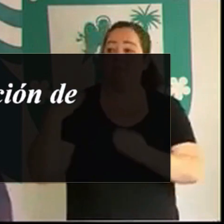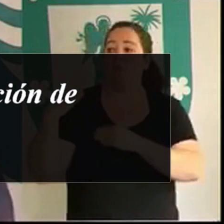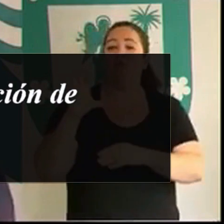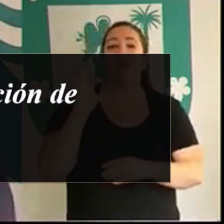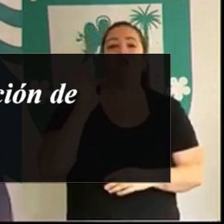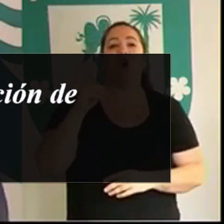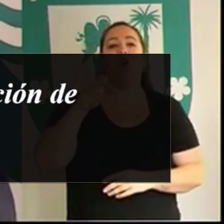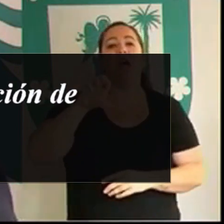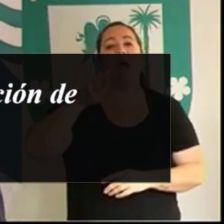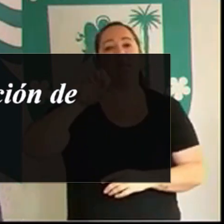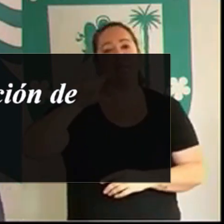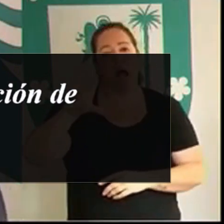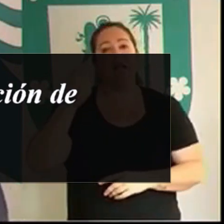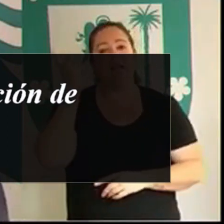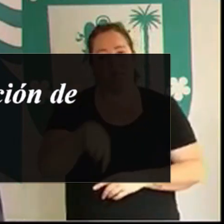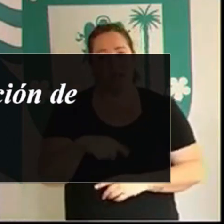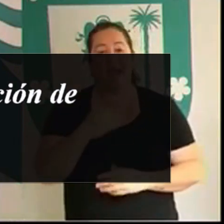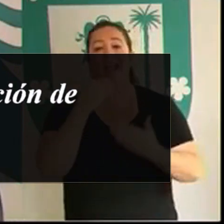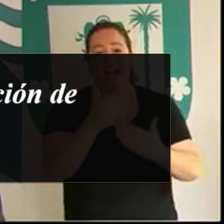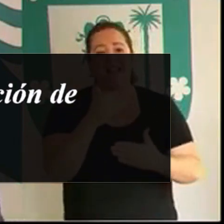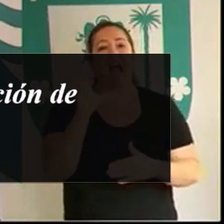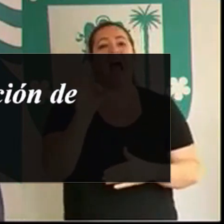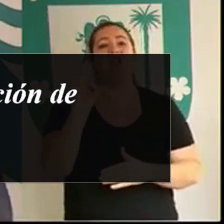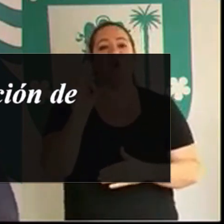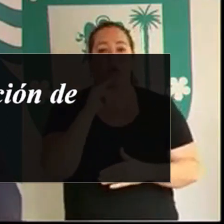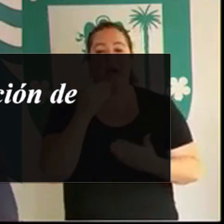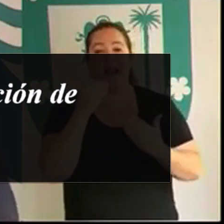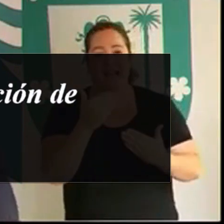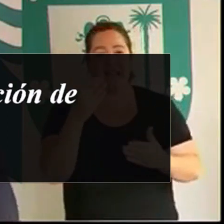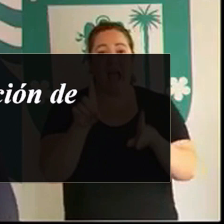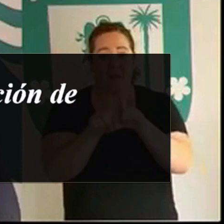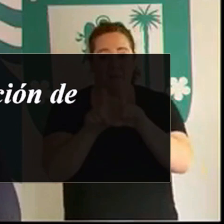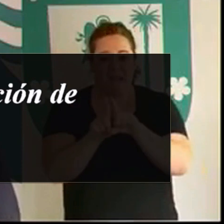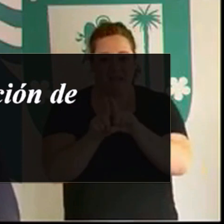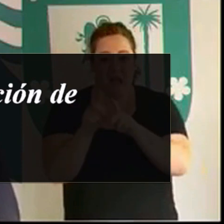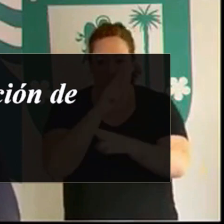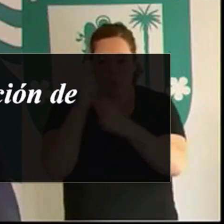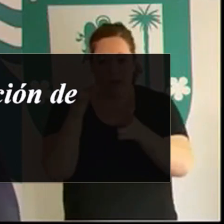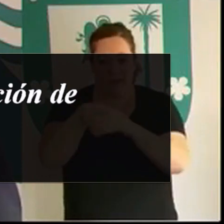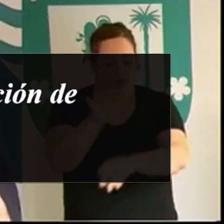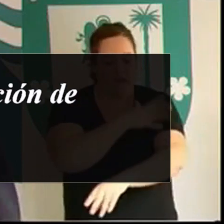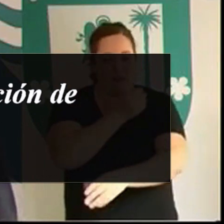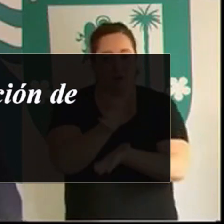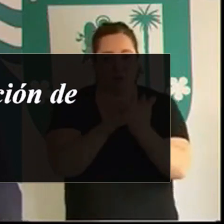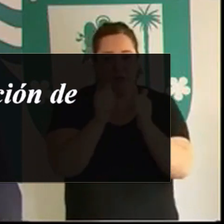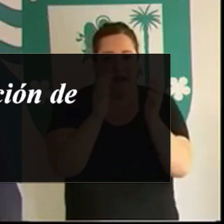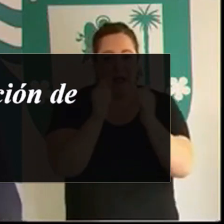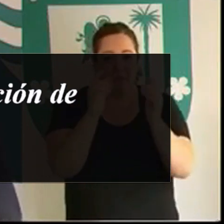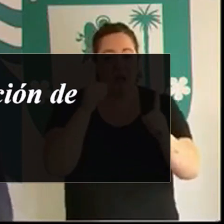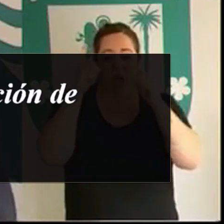quiero también agradecer el esfuerzo que está haciendo Sodepal, empresa pública de este Cabildo Insular de La Palma, para